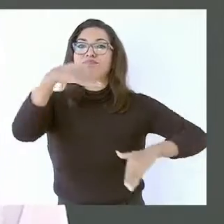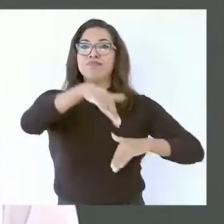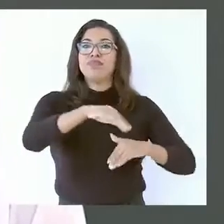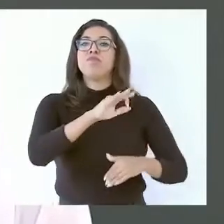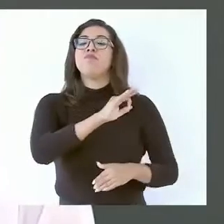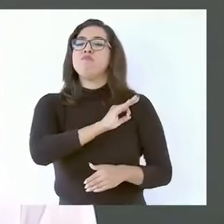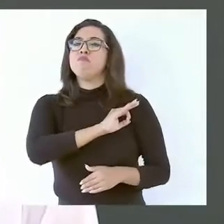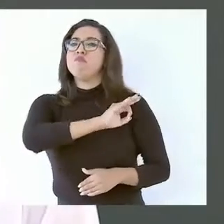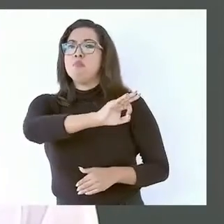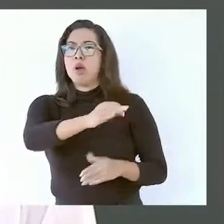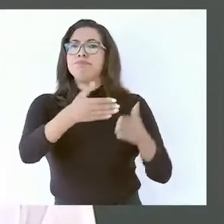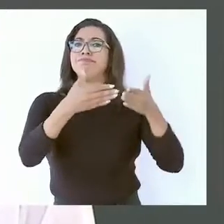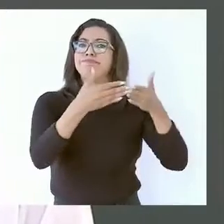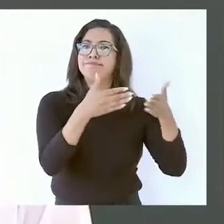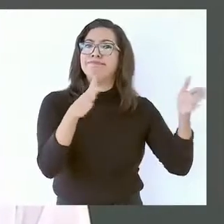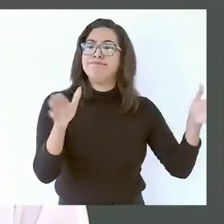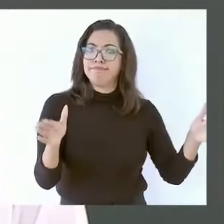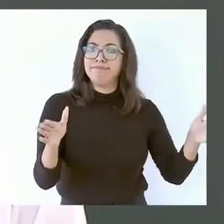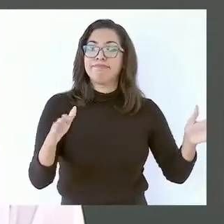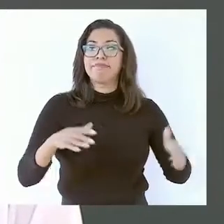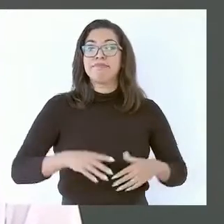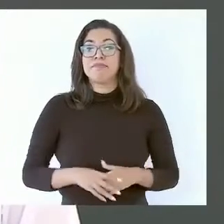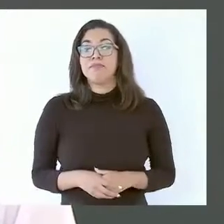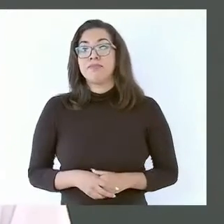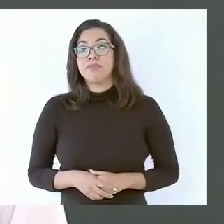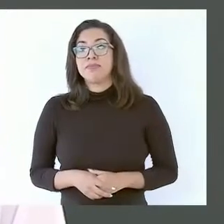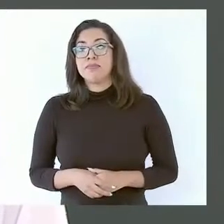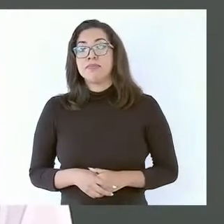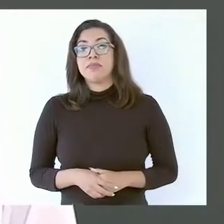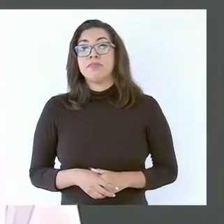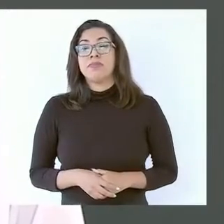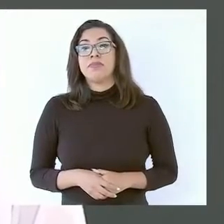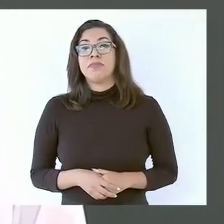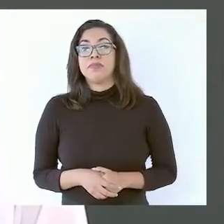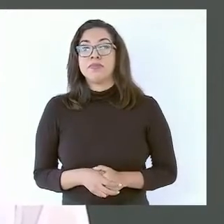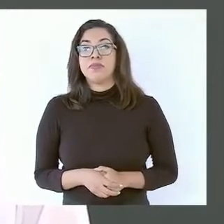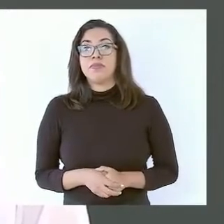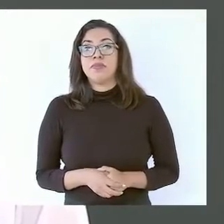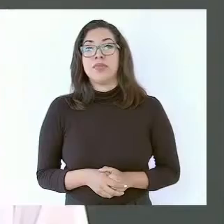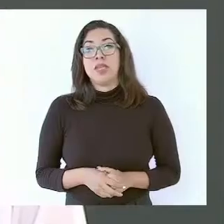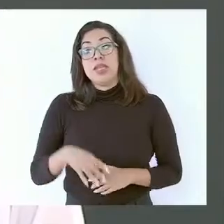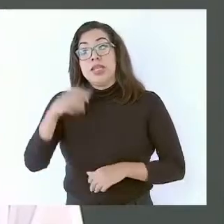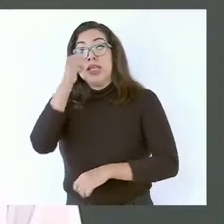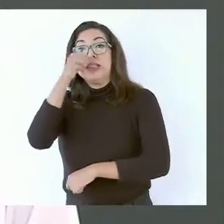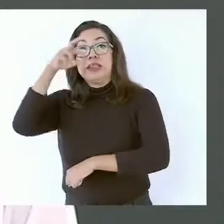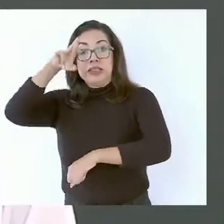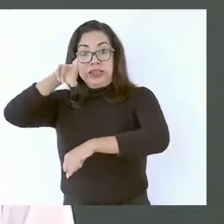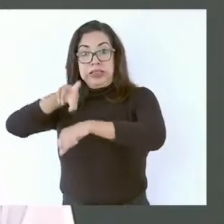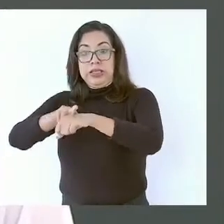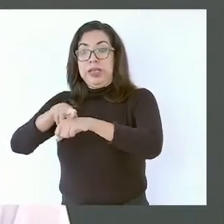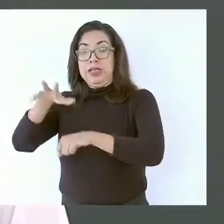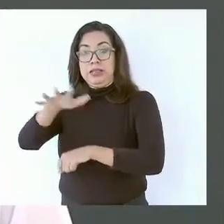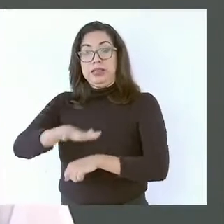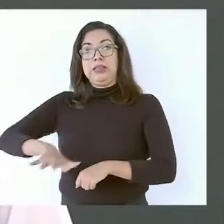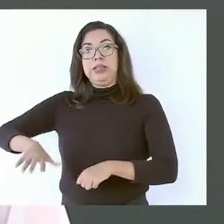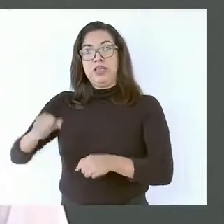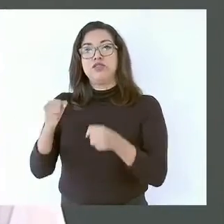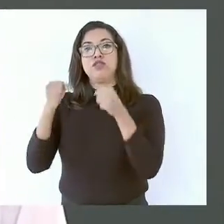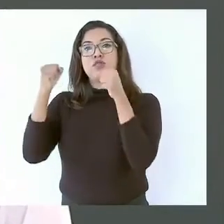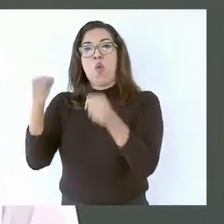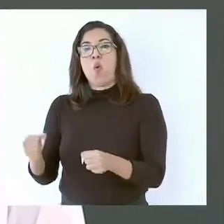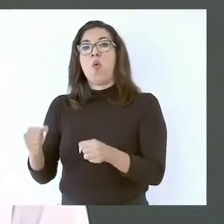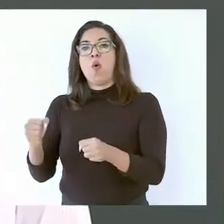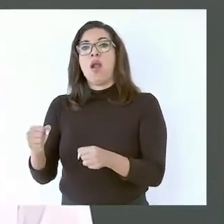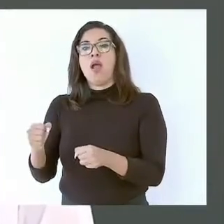mar. Mantenemos una estrecha colaboración y coordinación con la Secretaría de Seguridad Pública Federal,